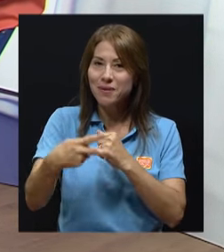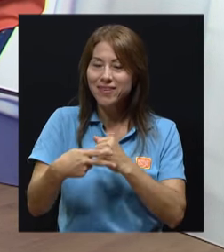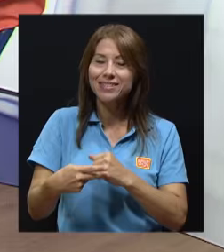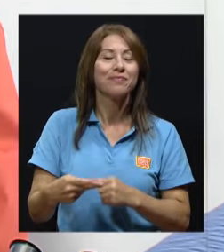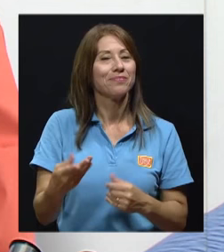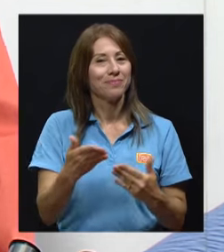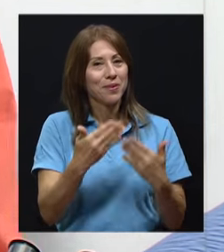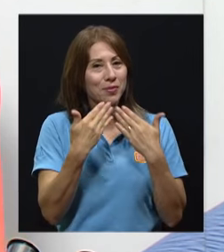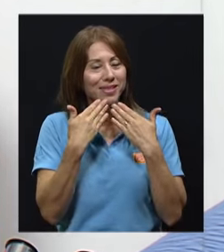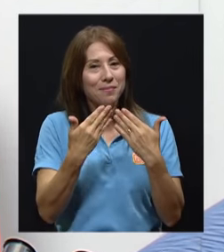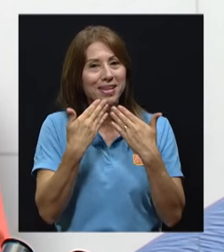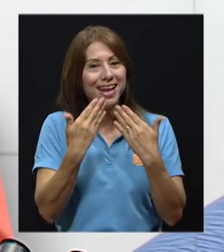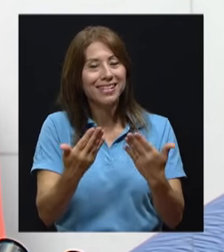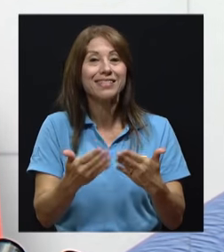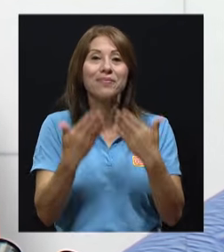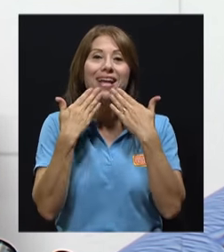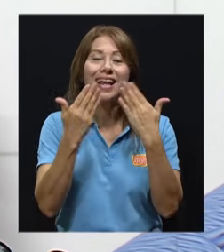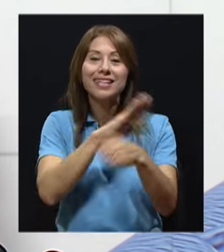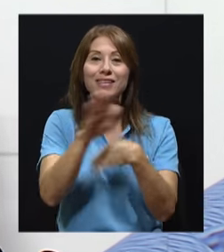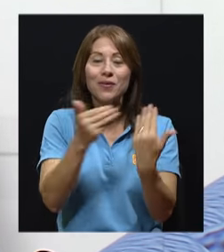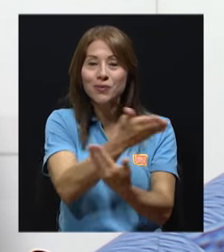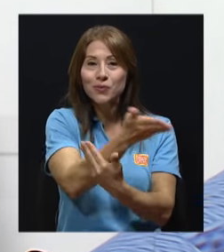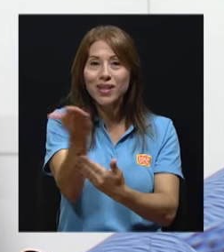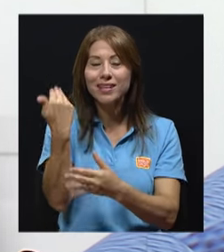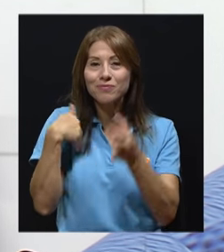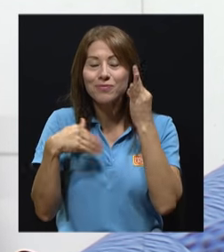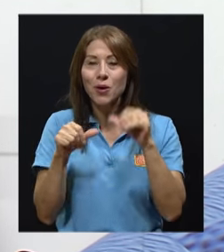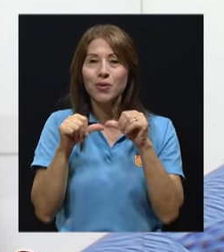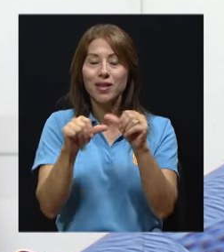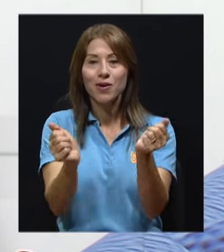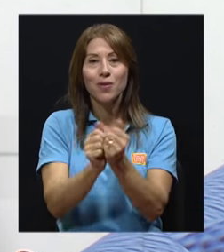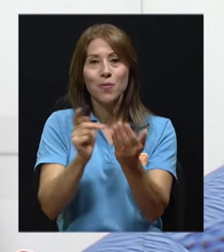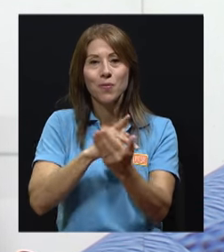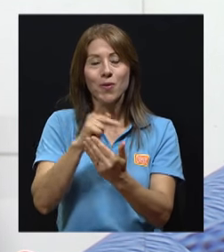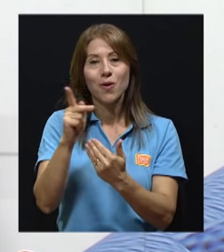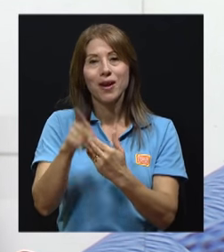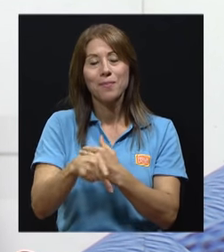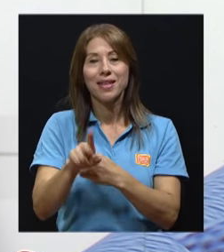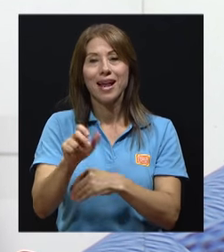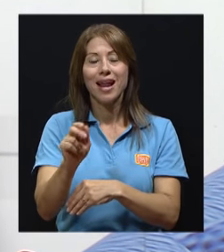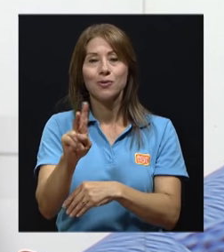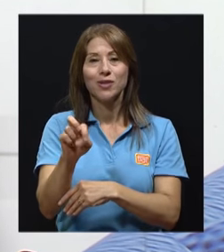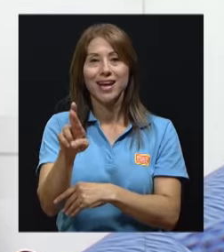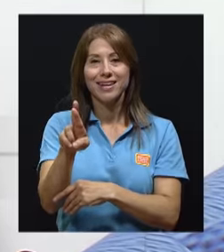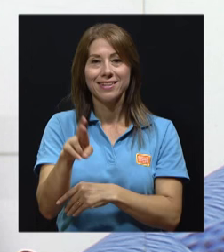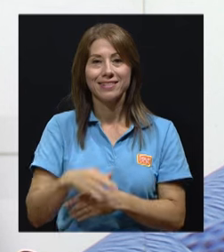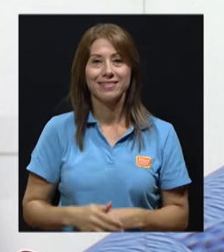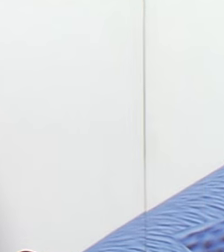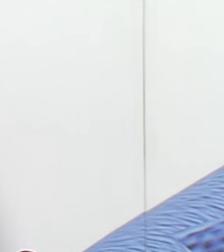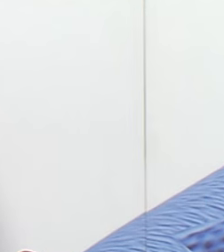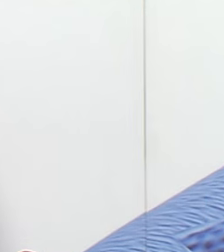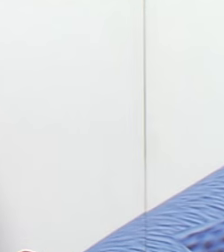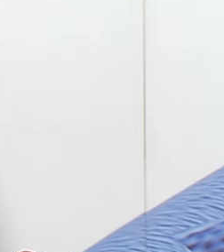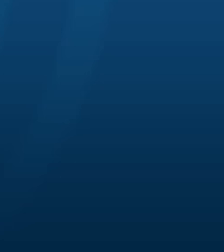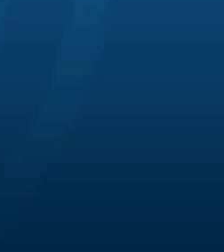para la próxima muy amable Muchísimas gracias gracias a todas y todos ustedes continúen con la programación de canal